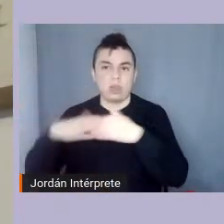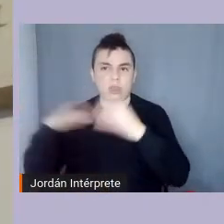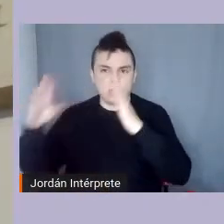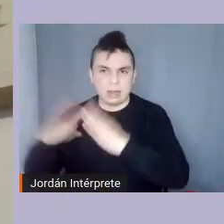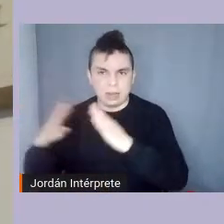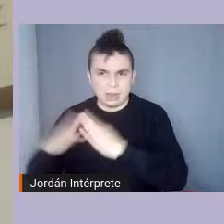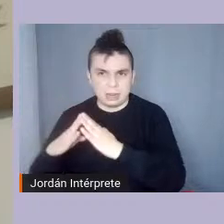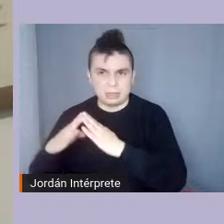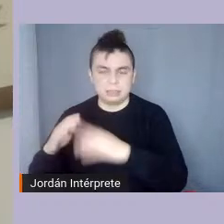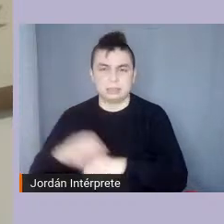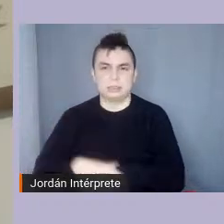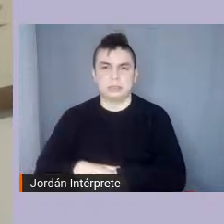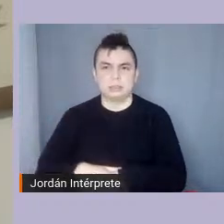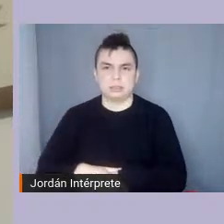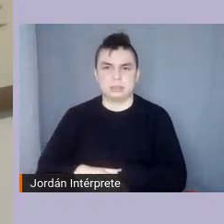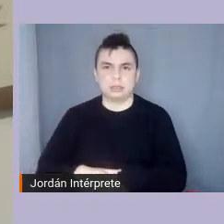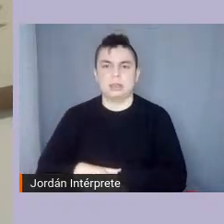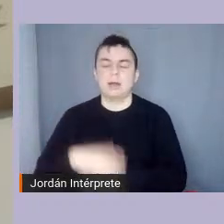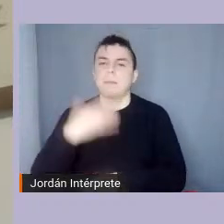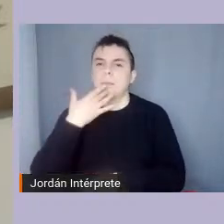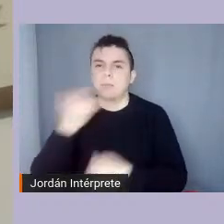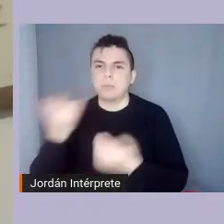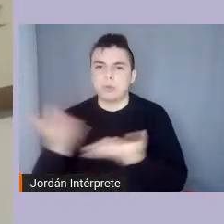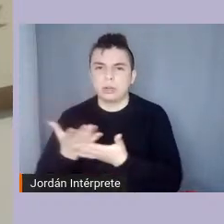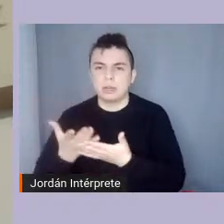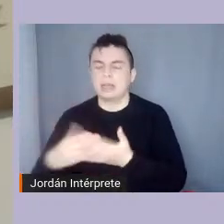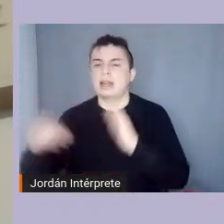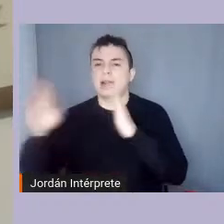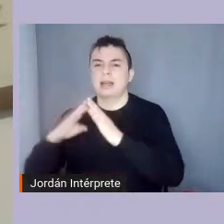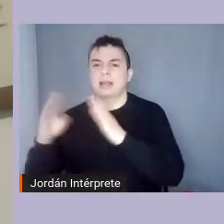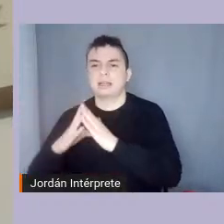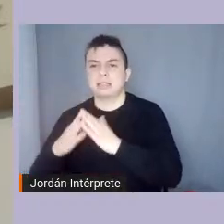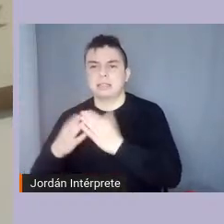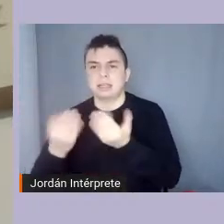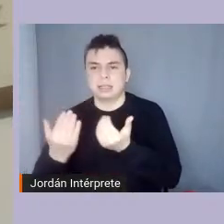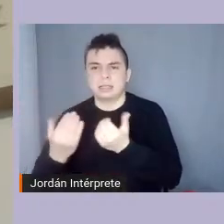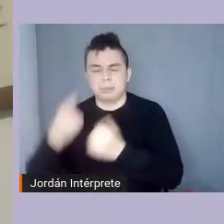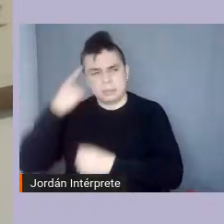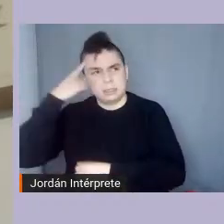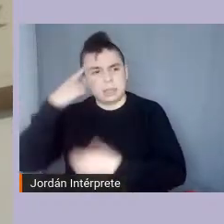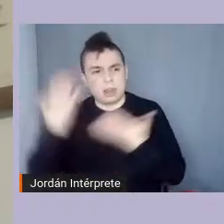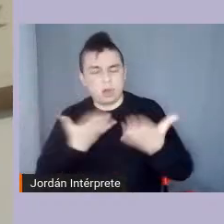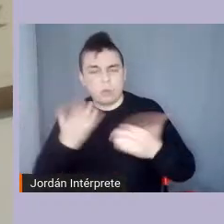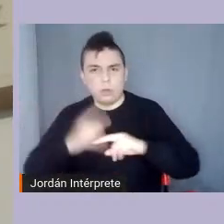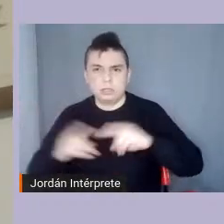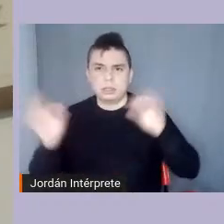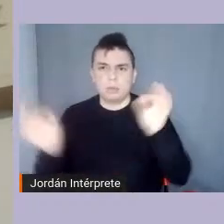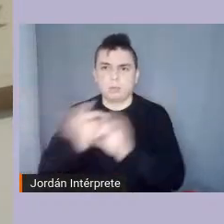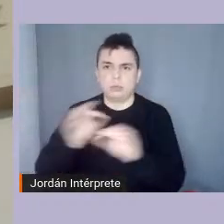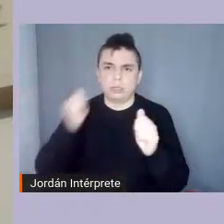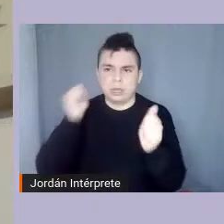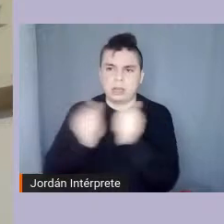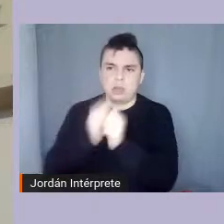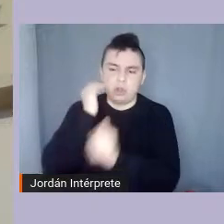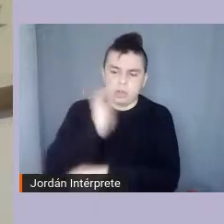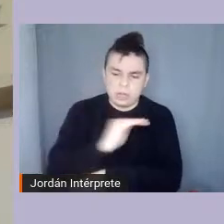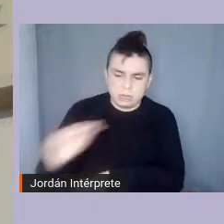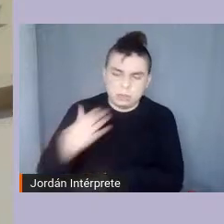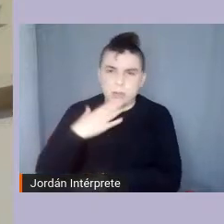Realmente las casas tienen que mirar cómo hacer música con los niños y con los